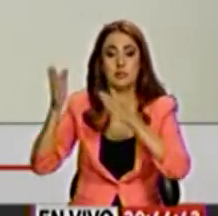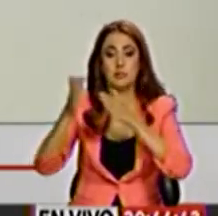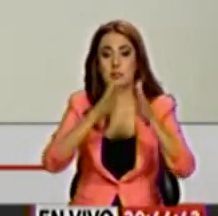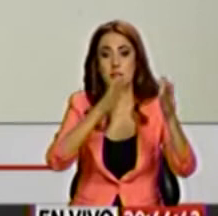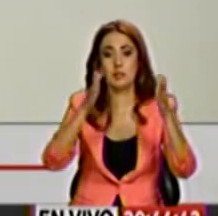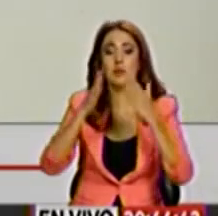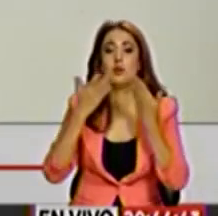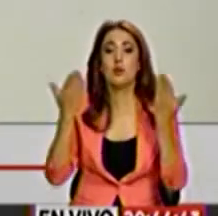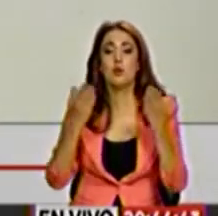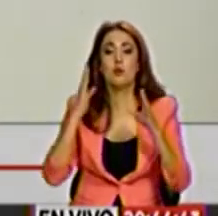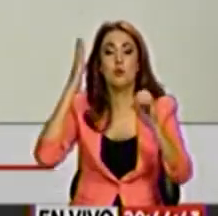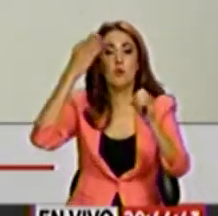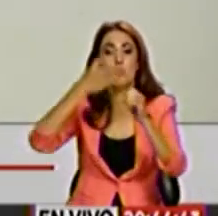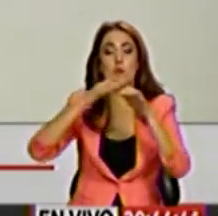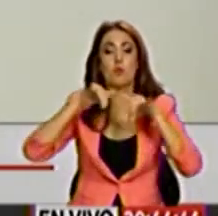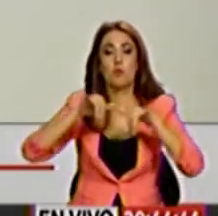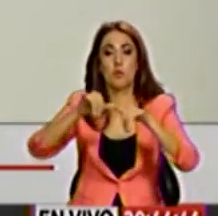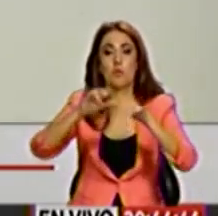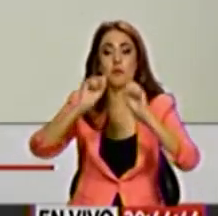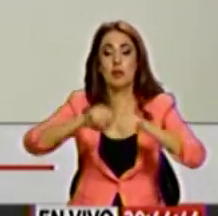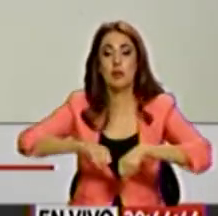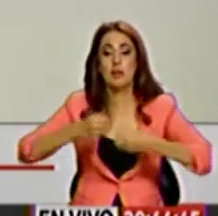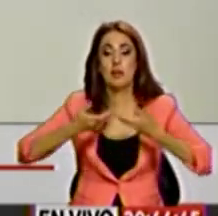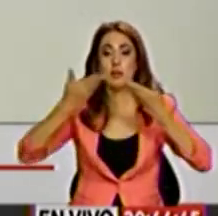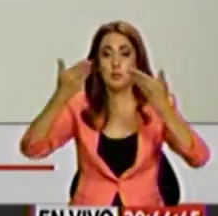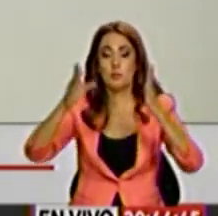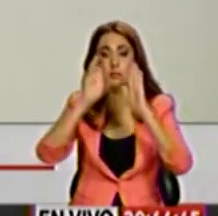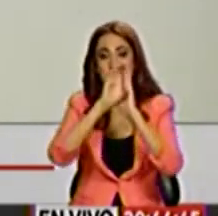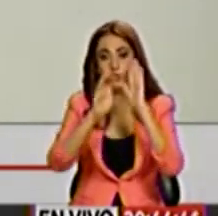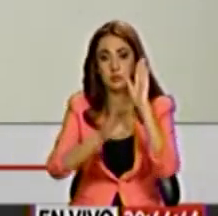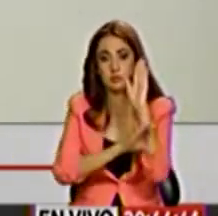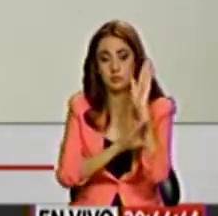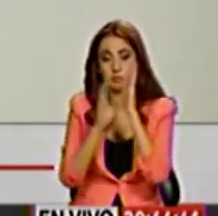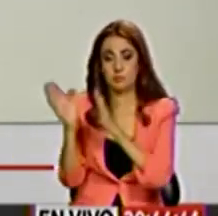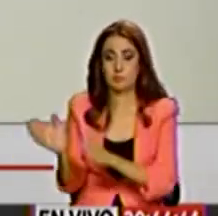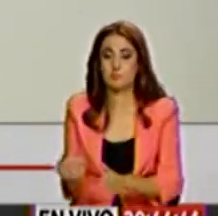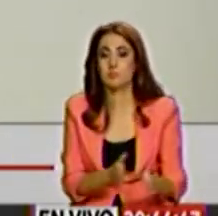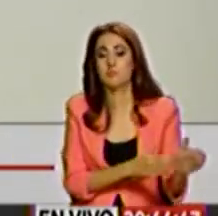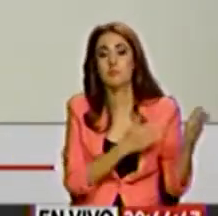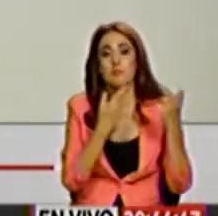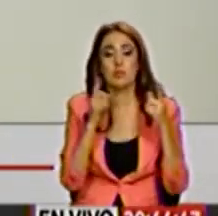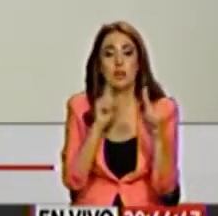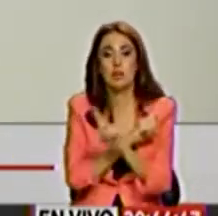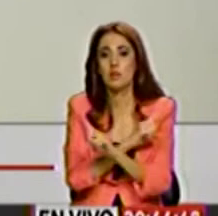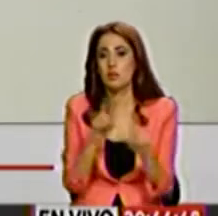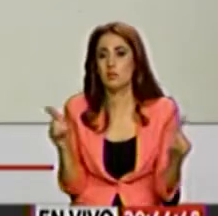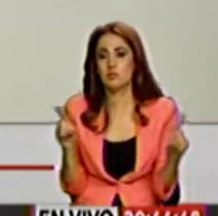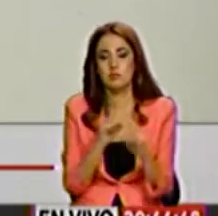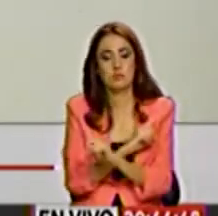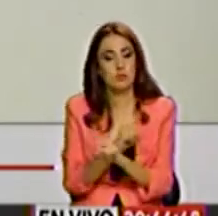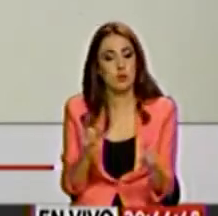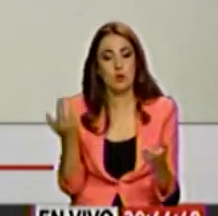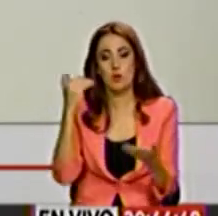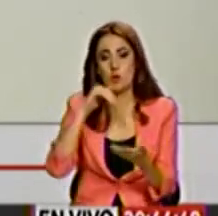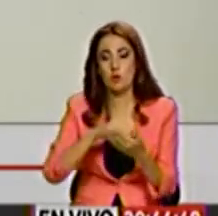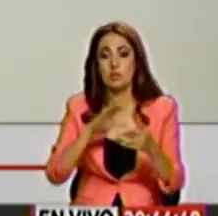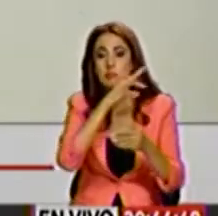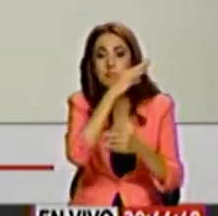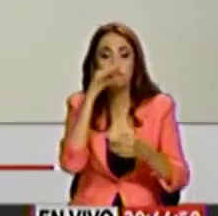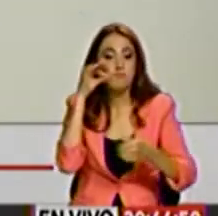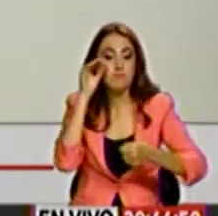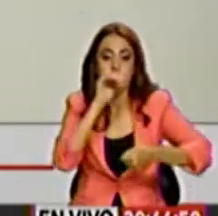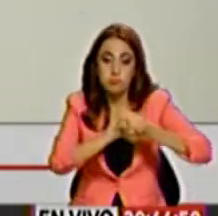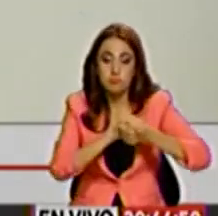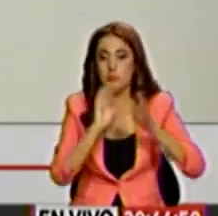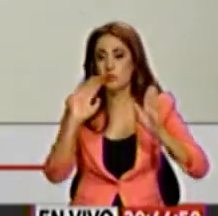este sentido creo que el mandato constitucional que se nos ha entregado es eso. No vamos a permitir que se nos sigan ocultando cosas, no